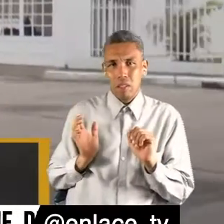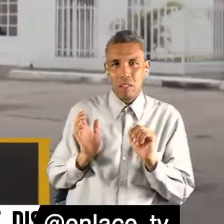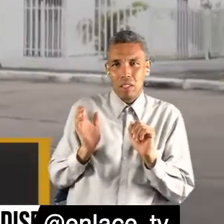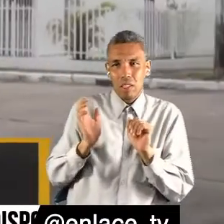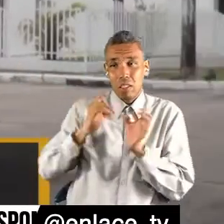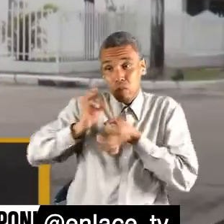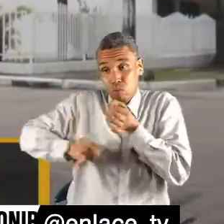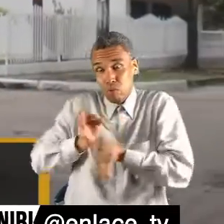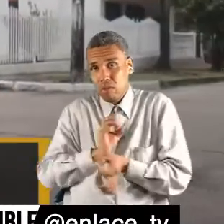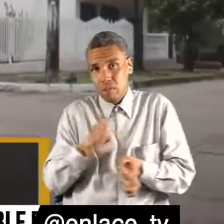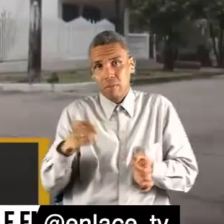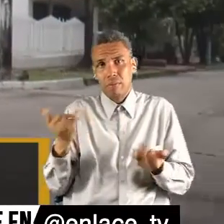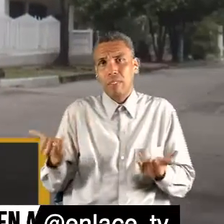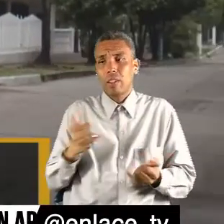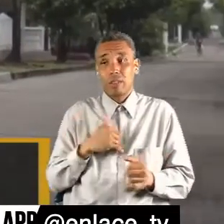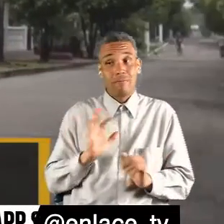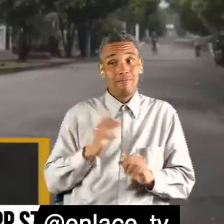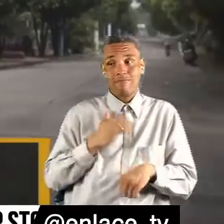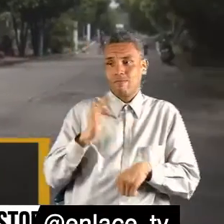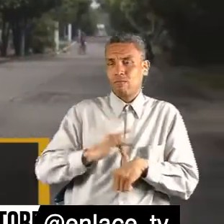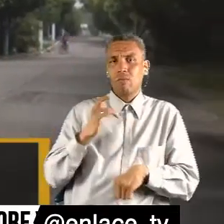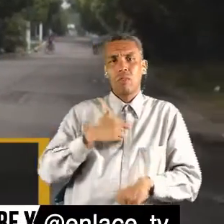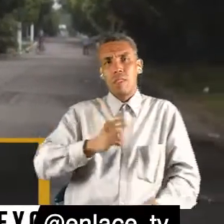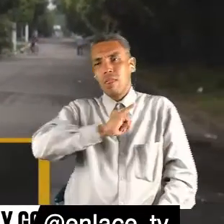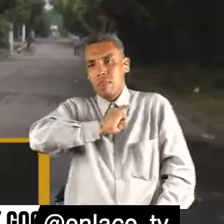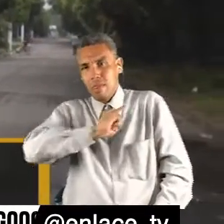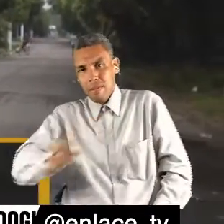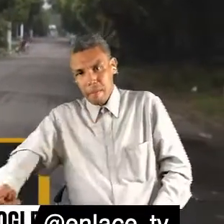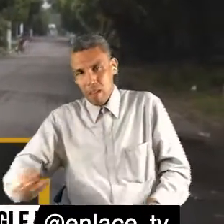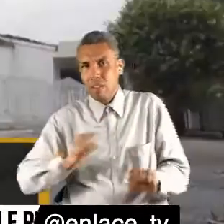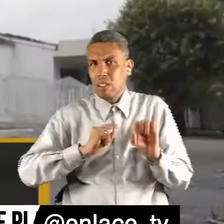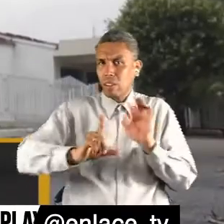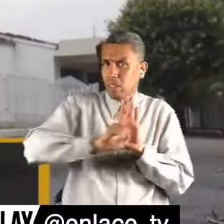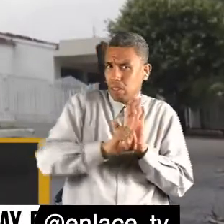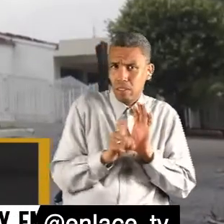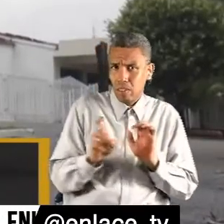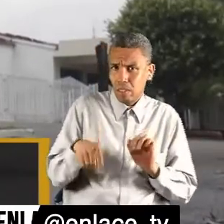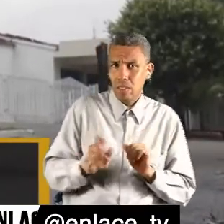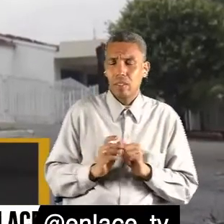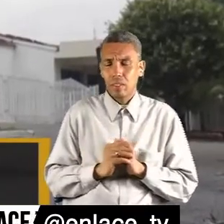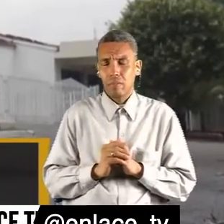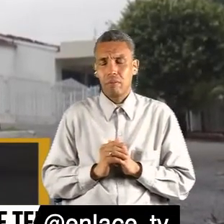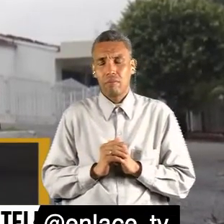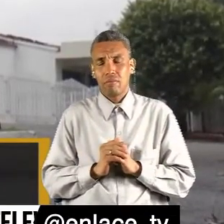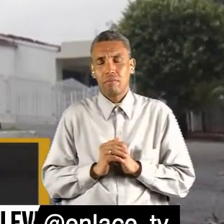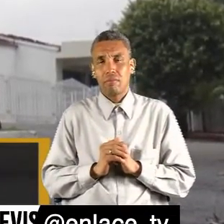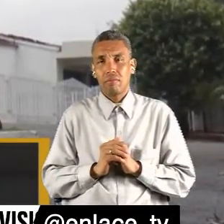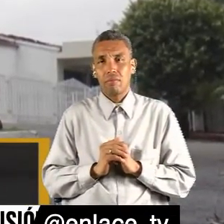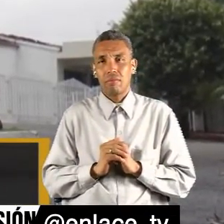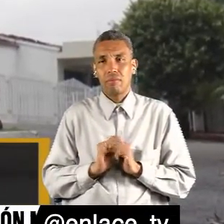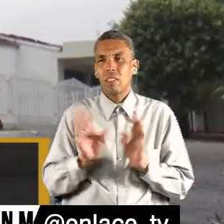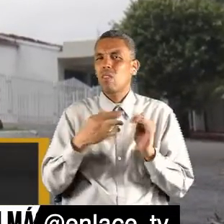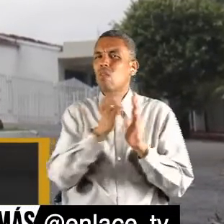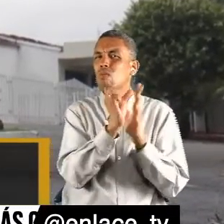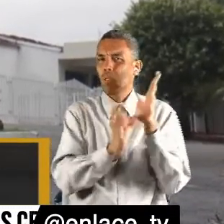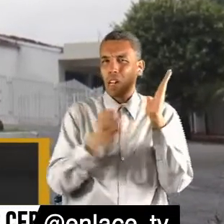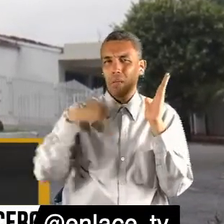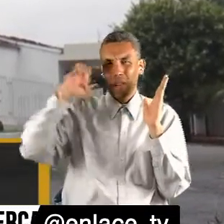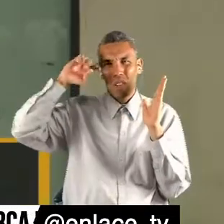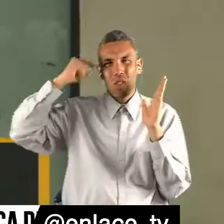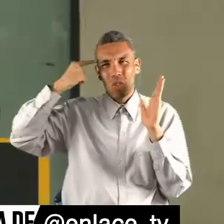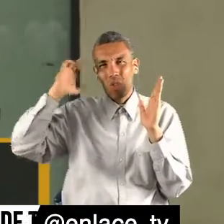que les permitan esclarecer el emplazamiento de los terrenos por parte de la Unidad de Restitución de Tierras, que es un programa del Gobierno